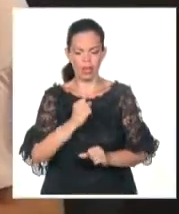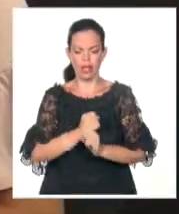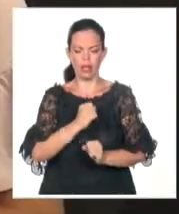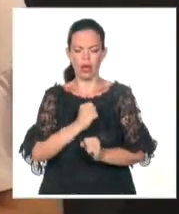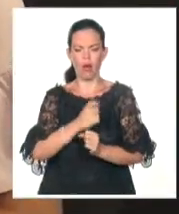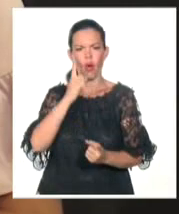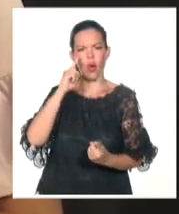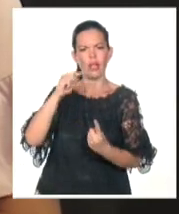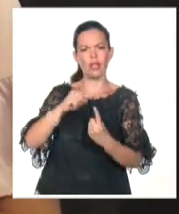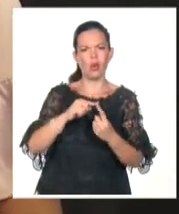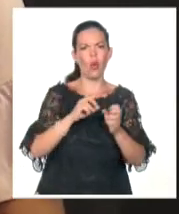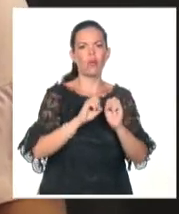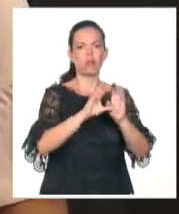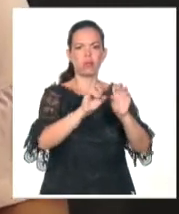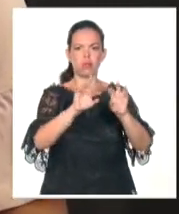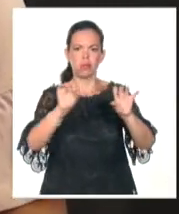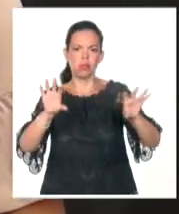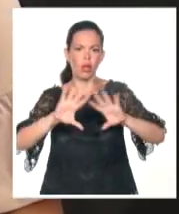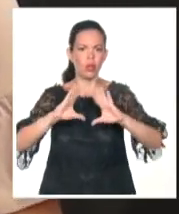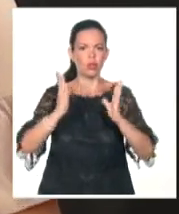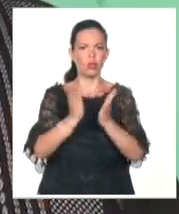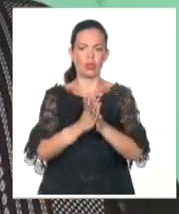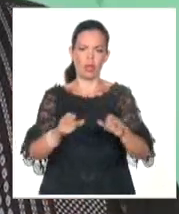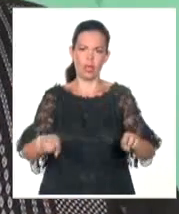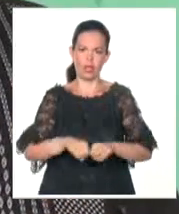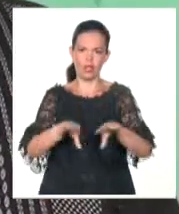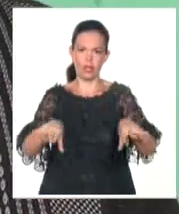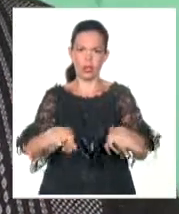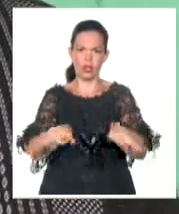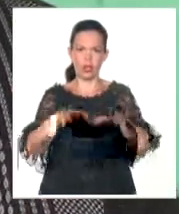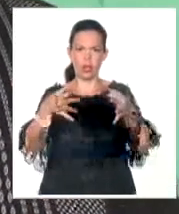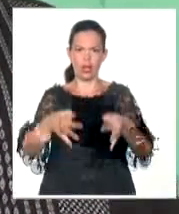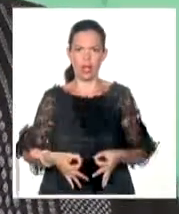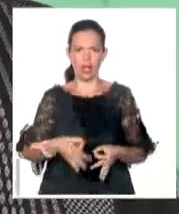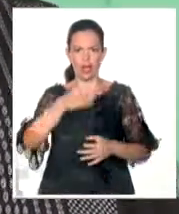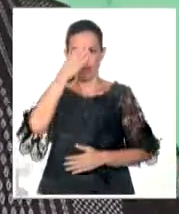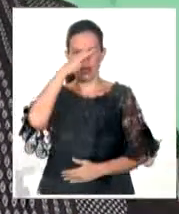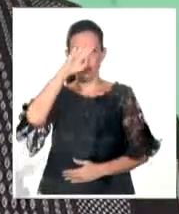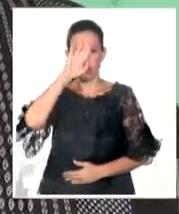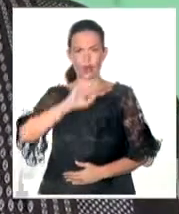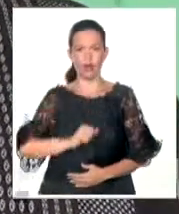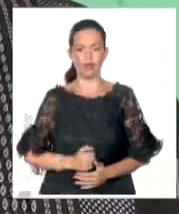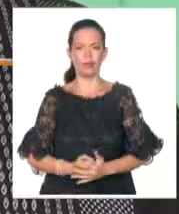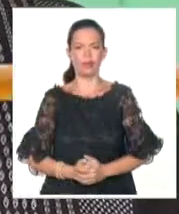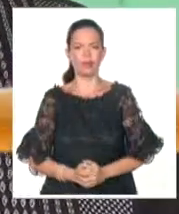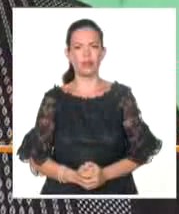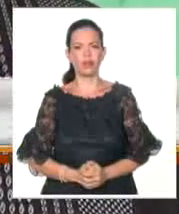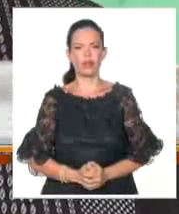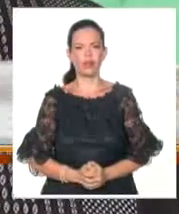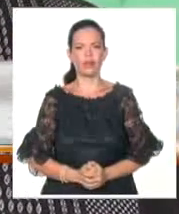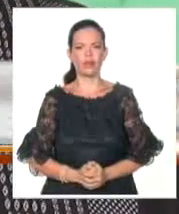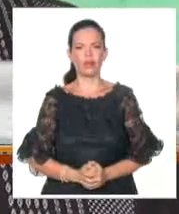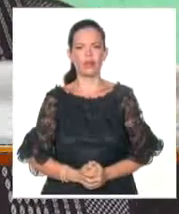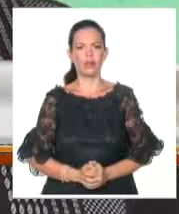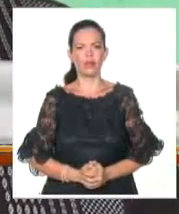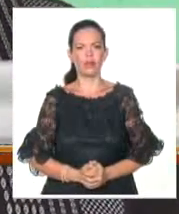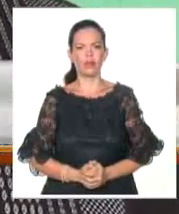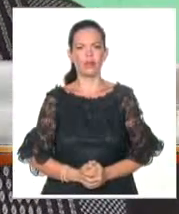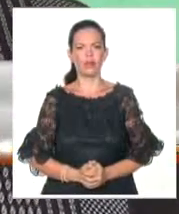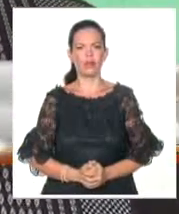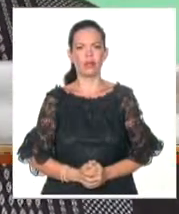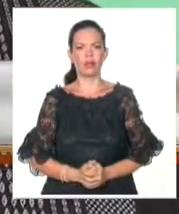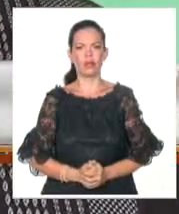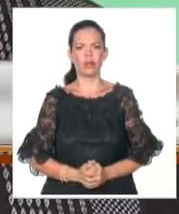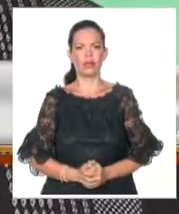la realidad de la mayor de las Antillas en el orbe. This is my ninth time bringing a delegation to Cuba. Es la novena vez que